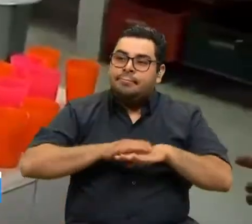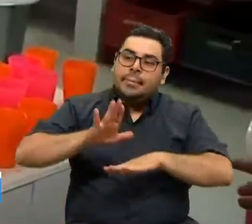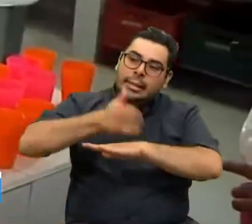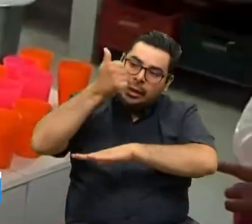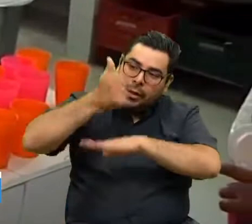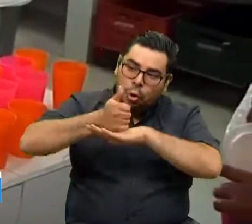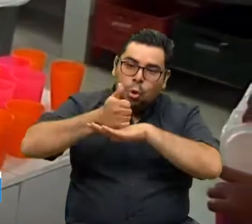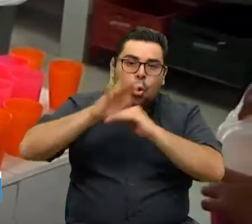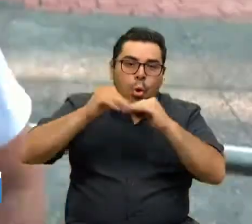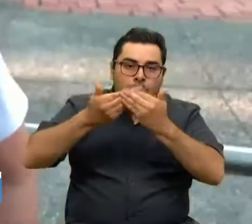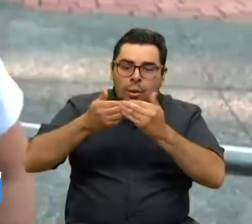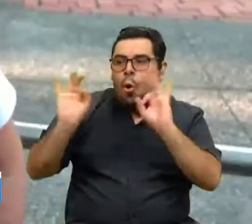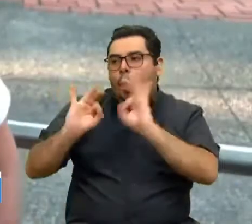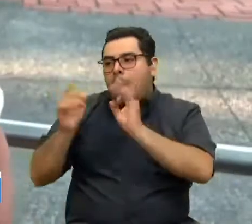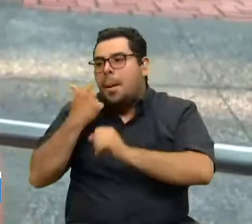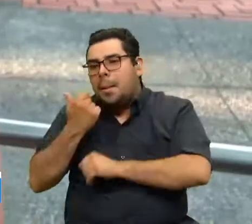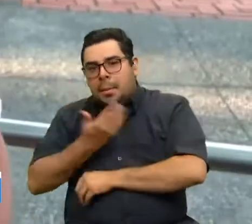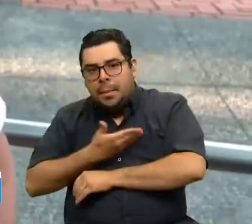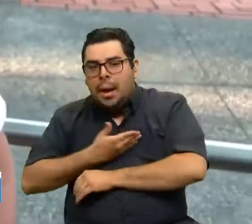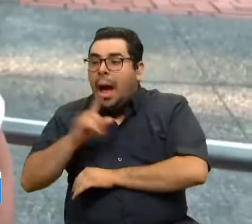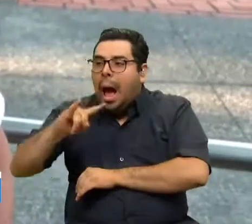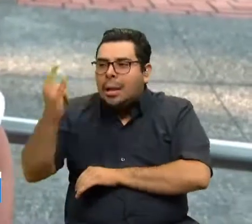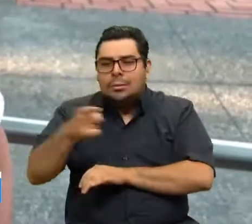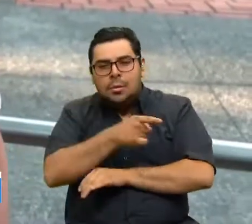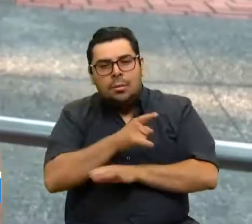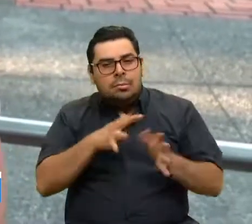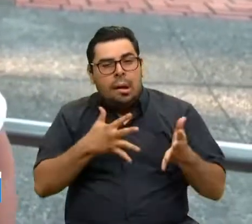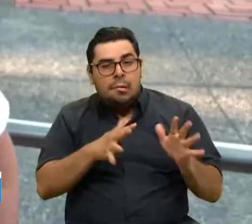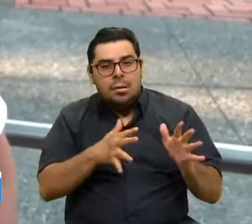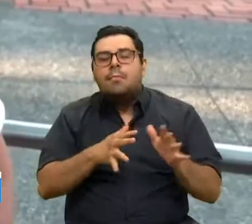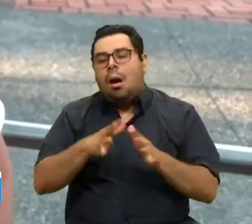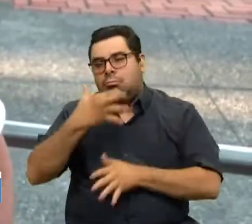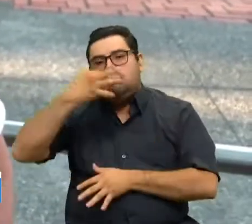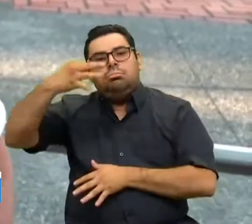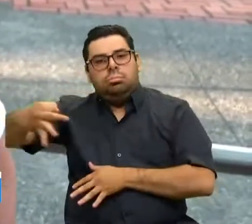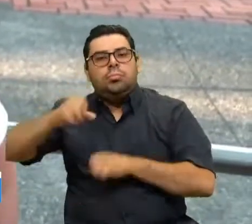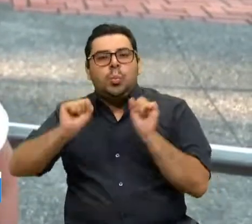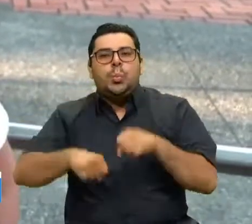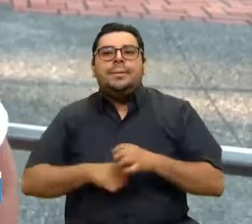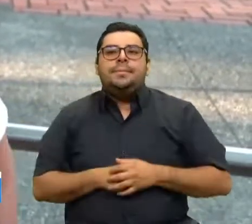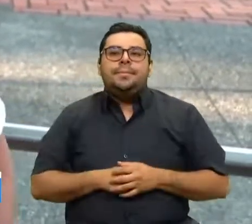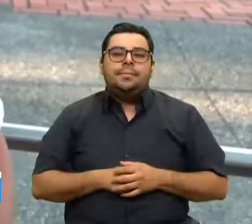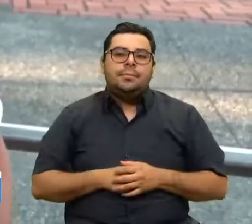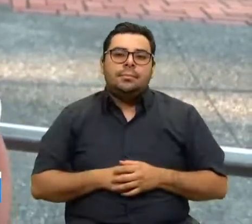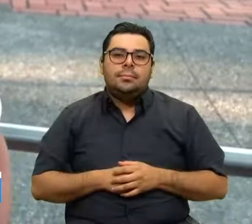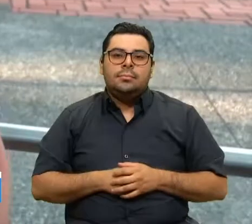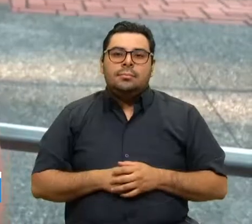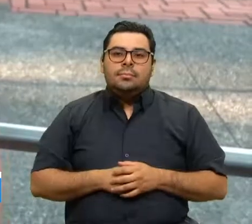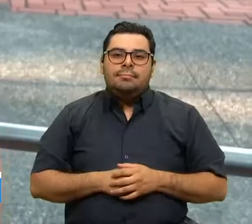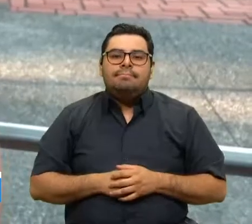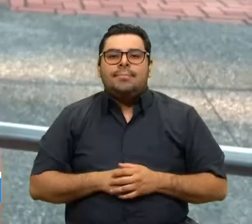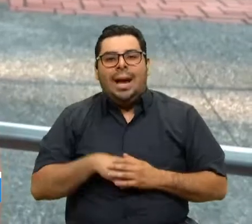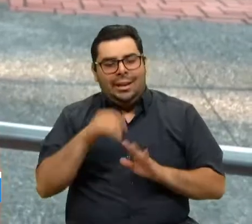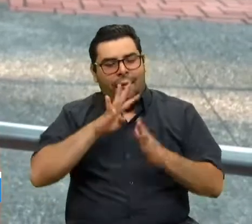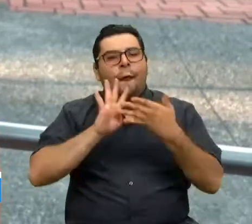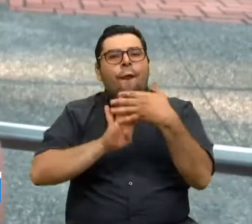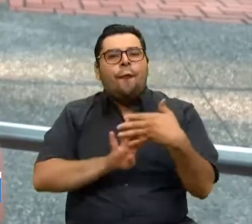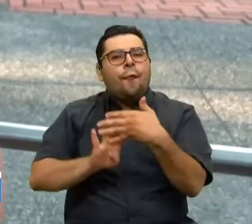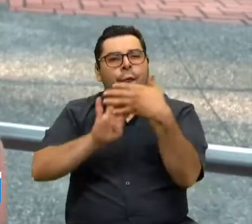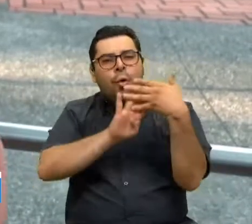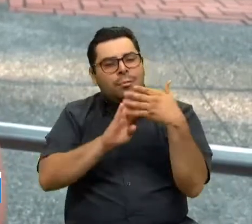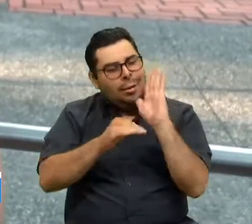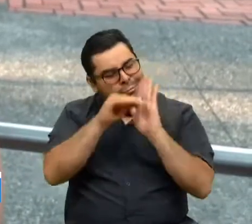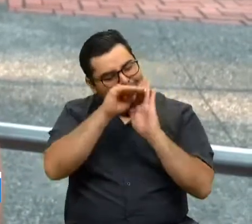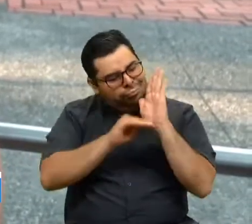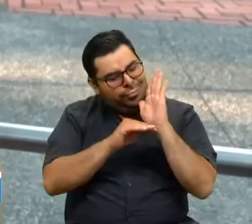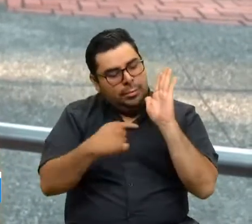se pueda presentar. Así que los invito a que verifiquen los canales de comunicación en esos formatos de visibilidad que están